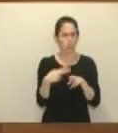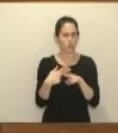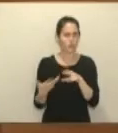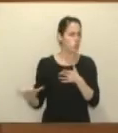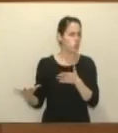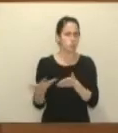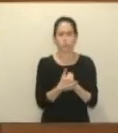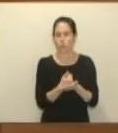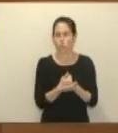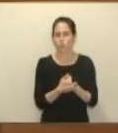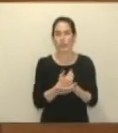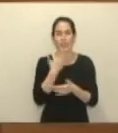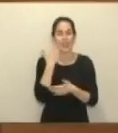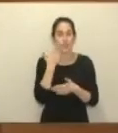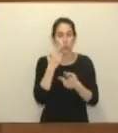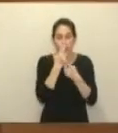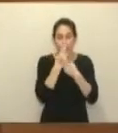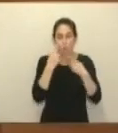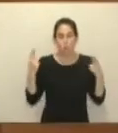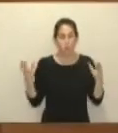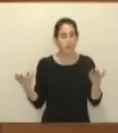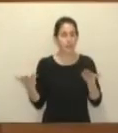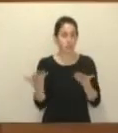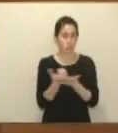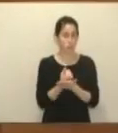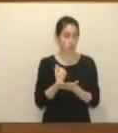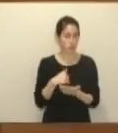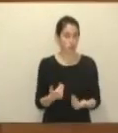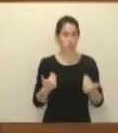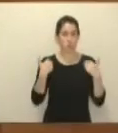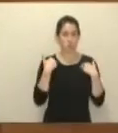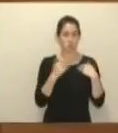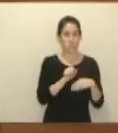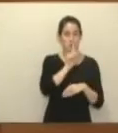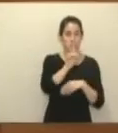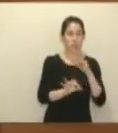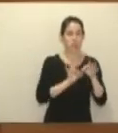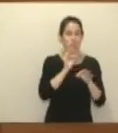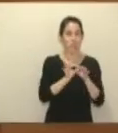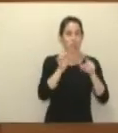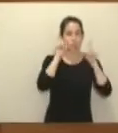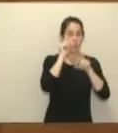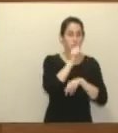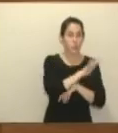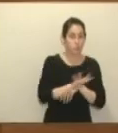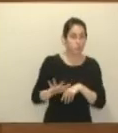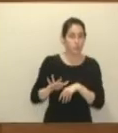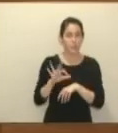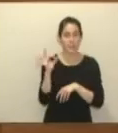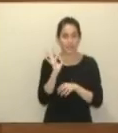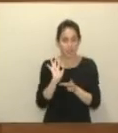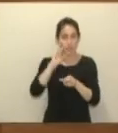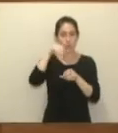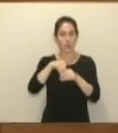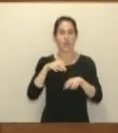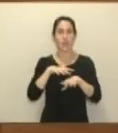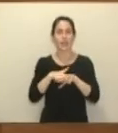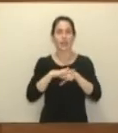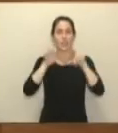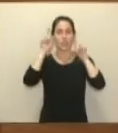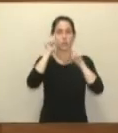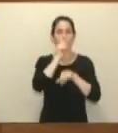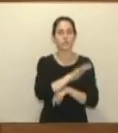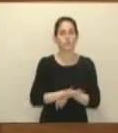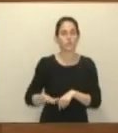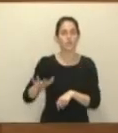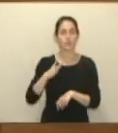las escuelas públicas que imparten este primer ciclo de educación infantil en la red de escuelas infantiles del Principado de Asturias,